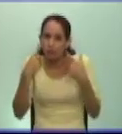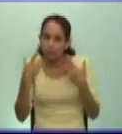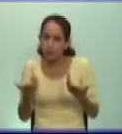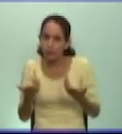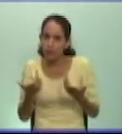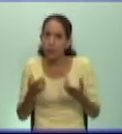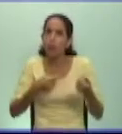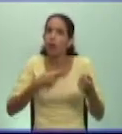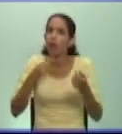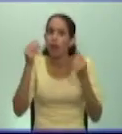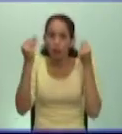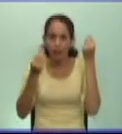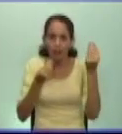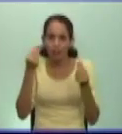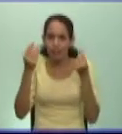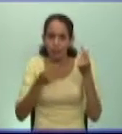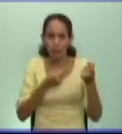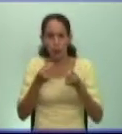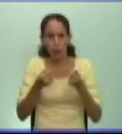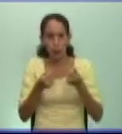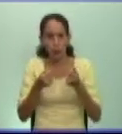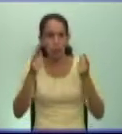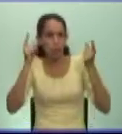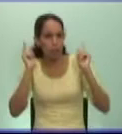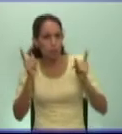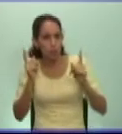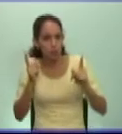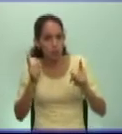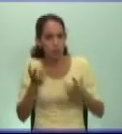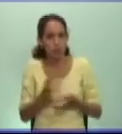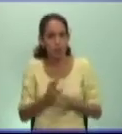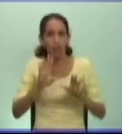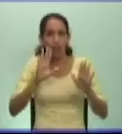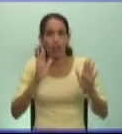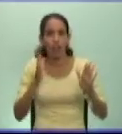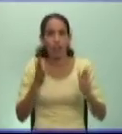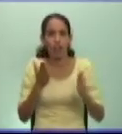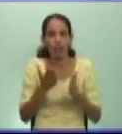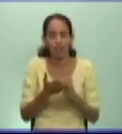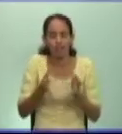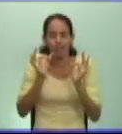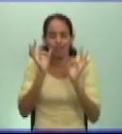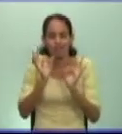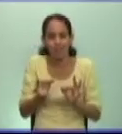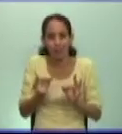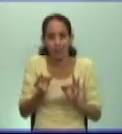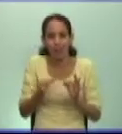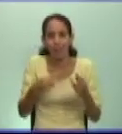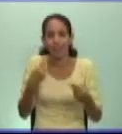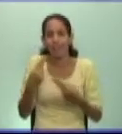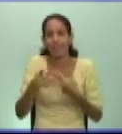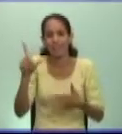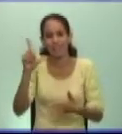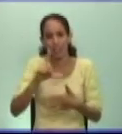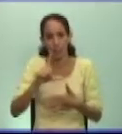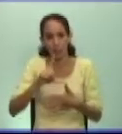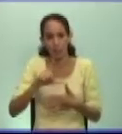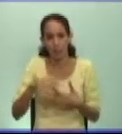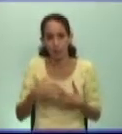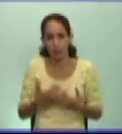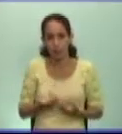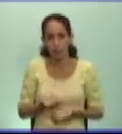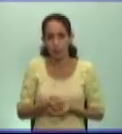económico, lo analizamos desde el punto de vista político, toda la realidad que se produce en América en este periodo. Es importante que